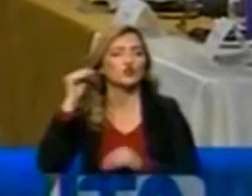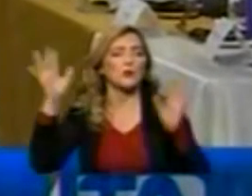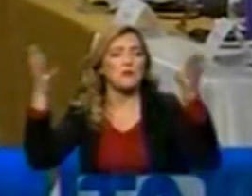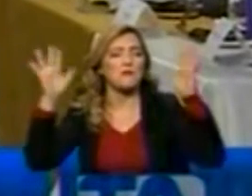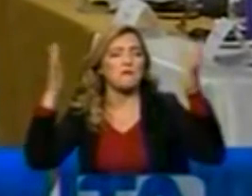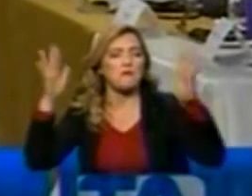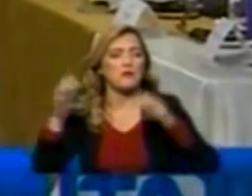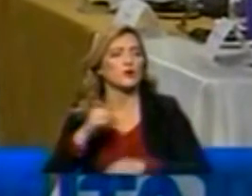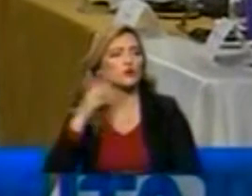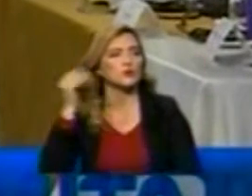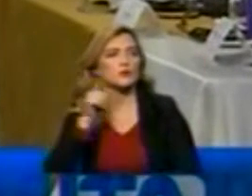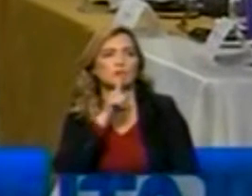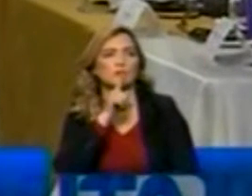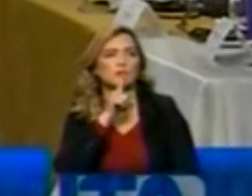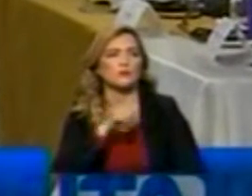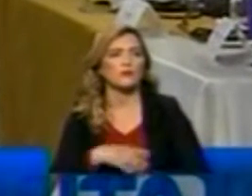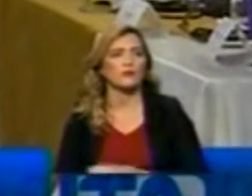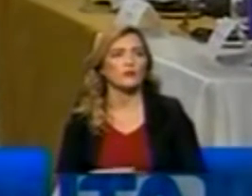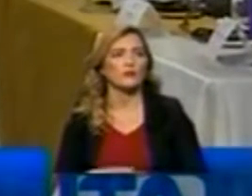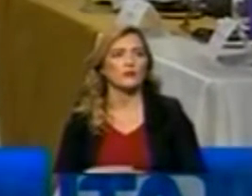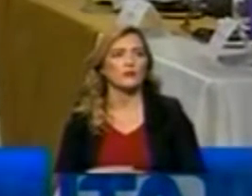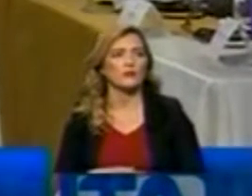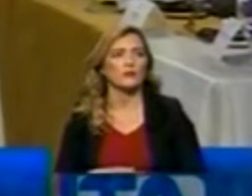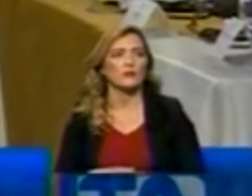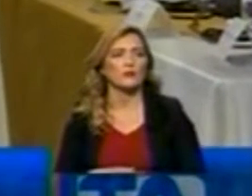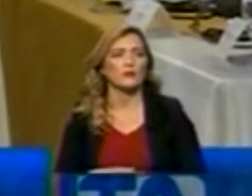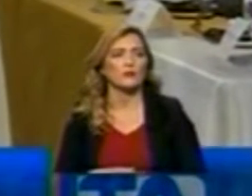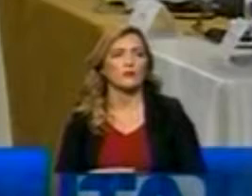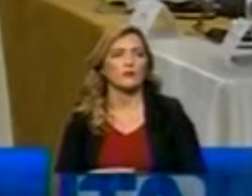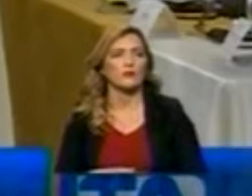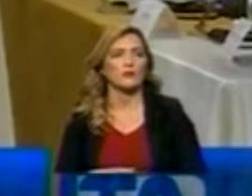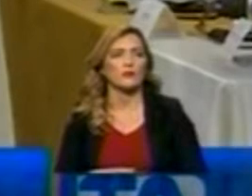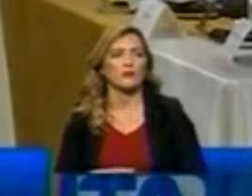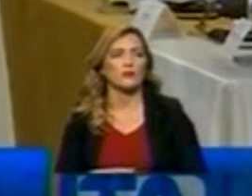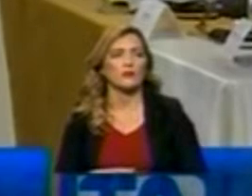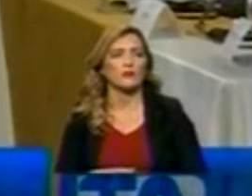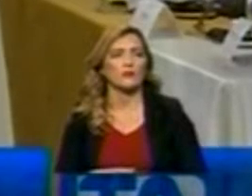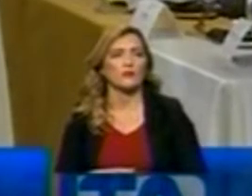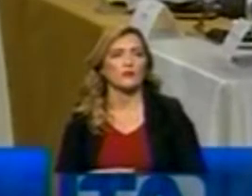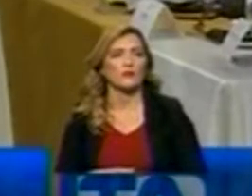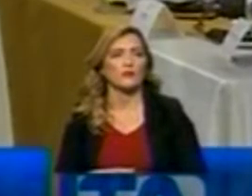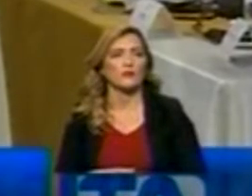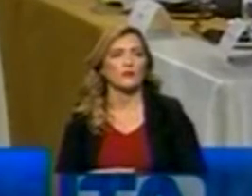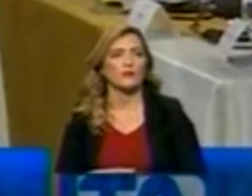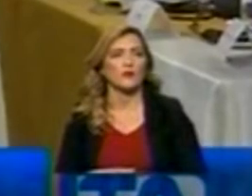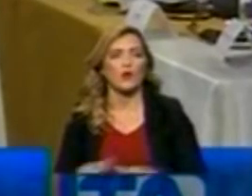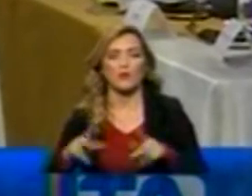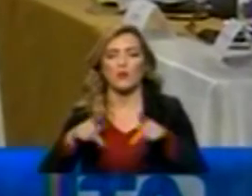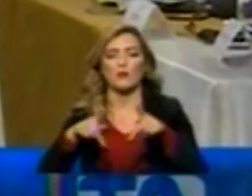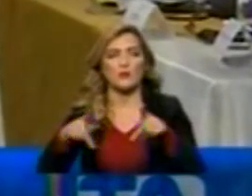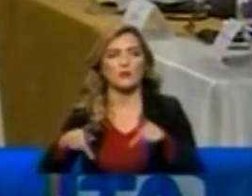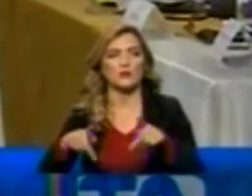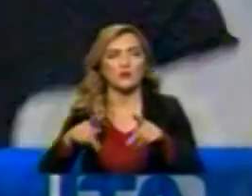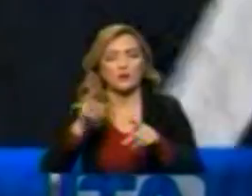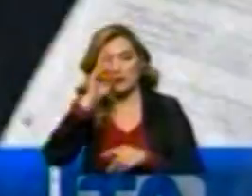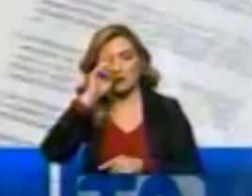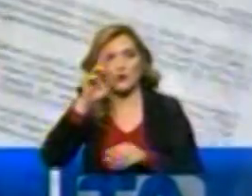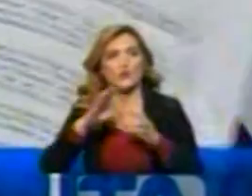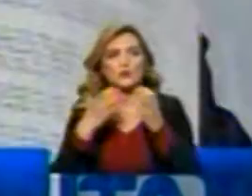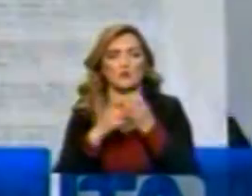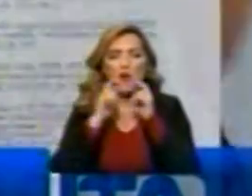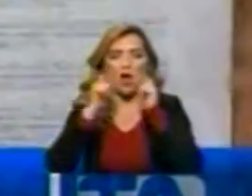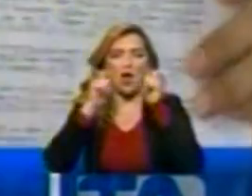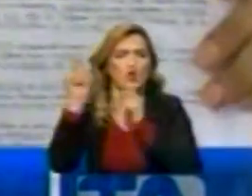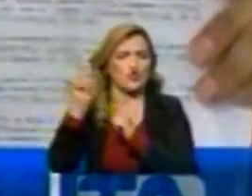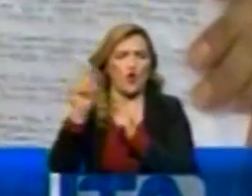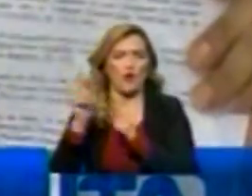Está en este momento en el micrófono la asambleí, punto de orden, porque no podemos permitir aquí, por respecto a la comisión barra. Además,